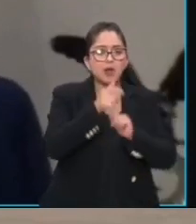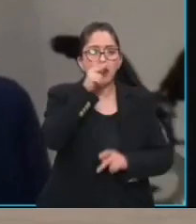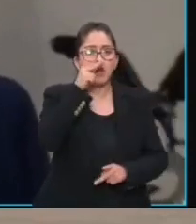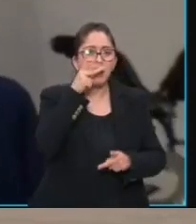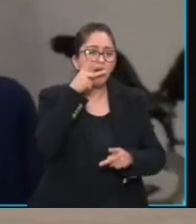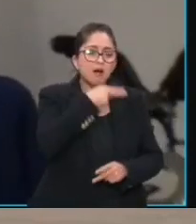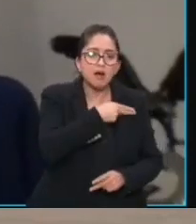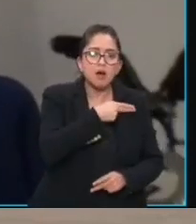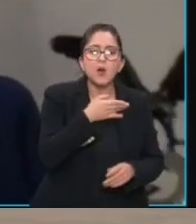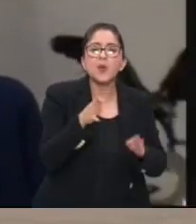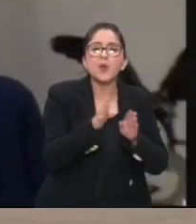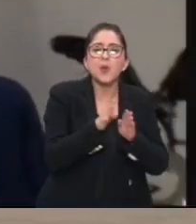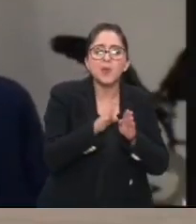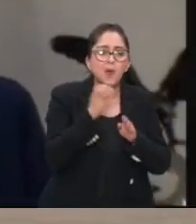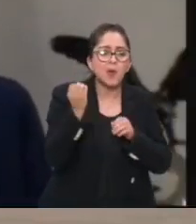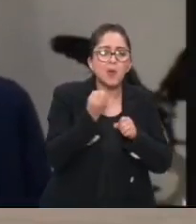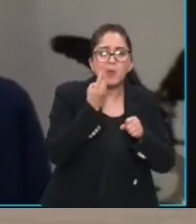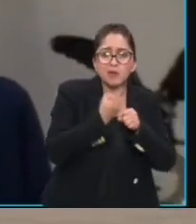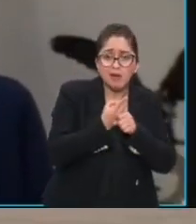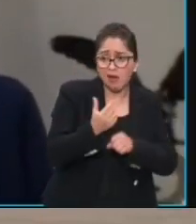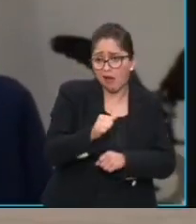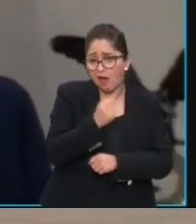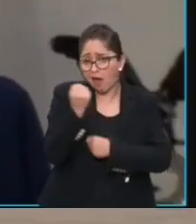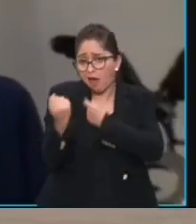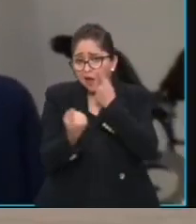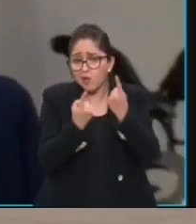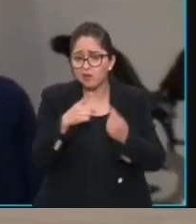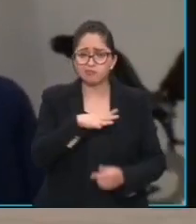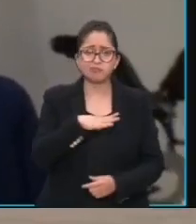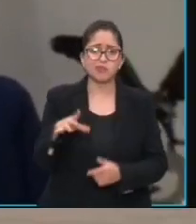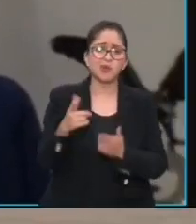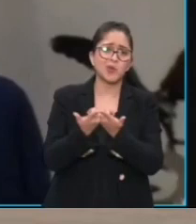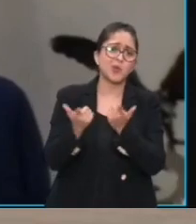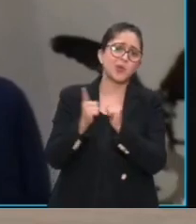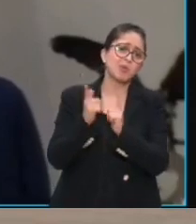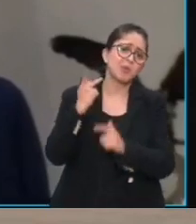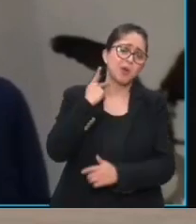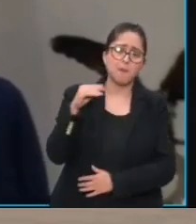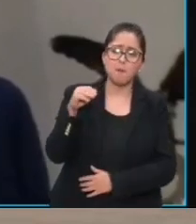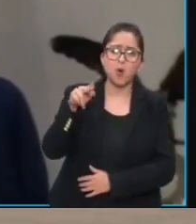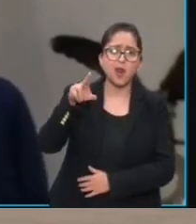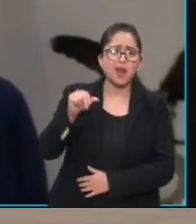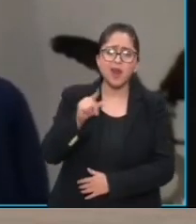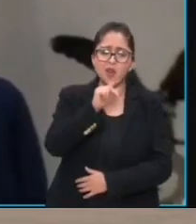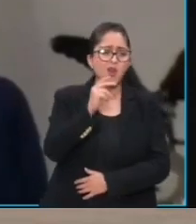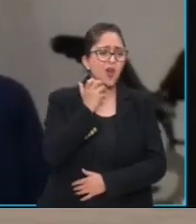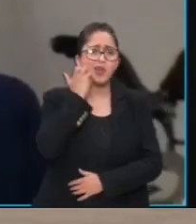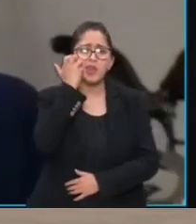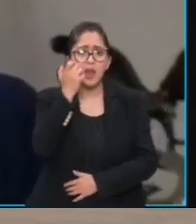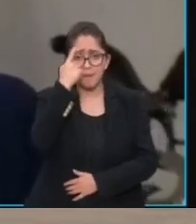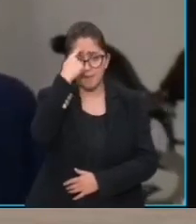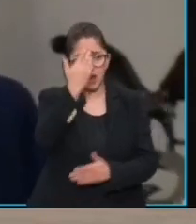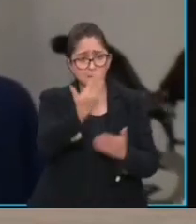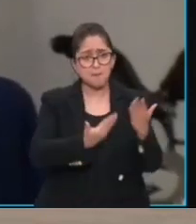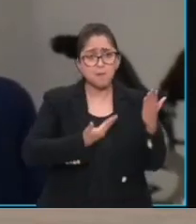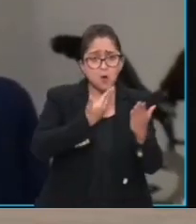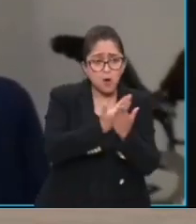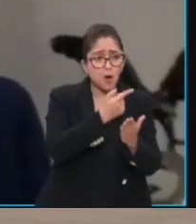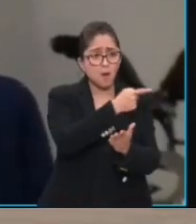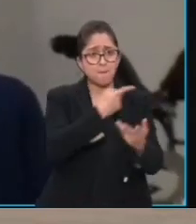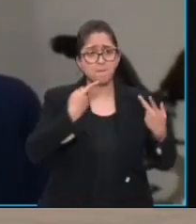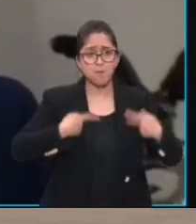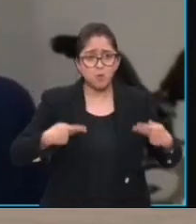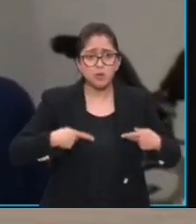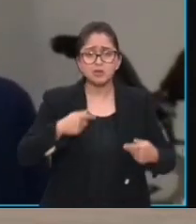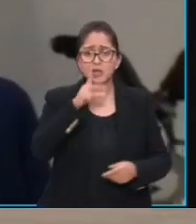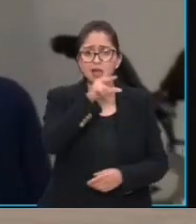tabaco. Ha habido un rechazo absoluto de Morena y sus aliados en el Congreso para que busquemos alternativas de gente que quiere dejar de fumar